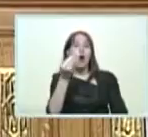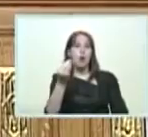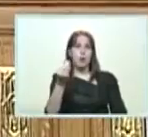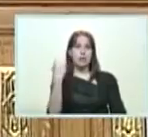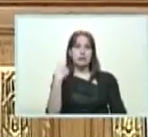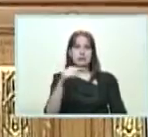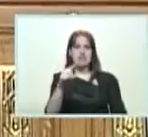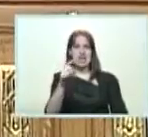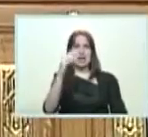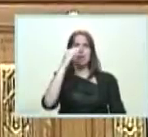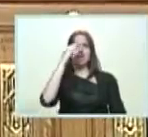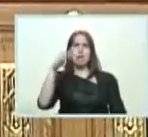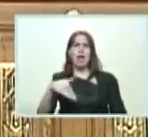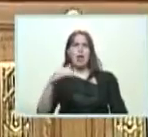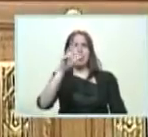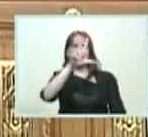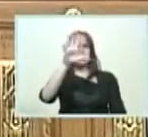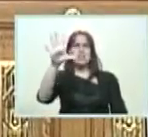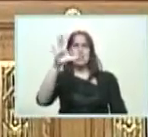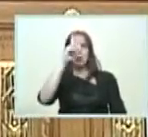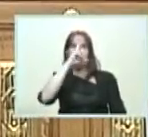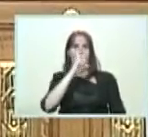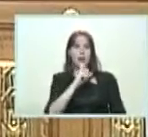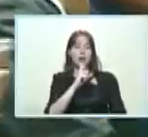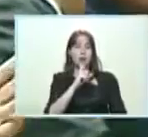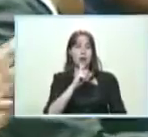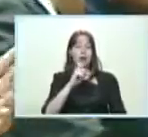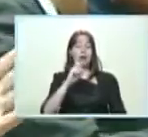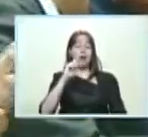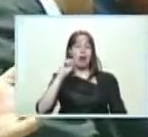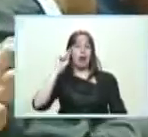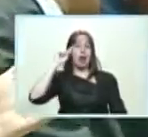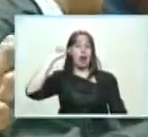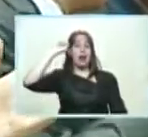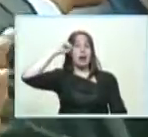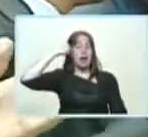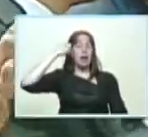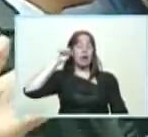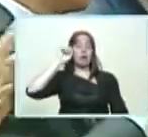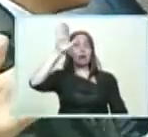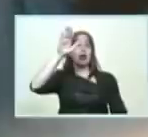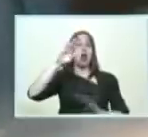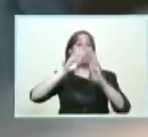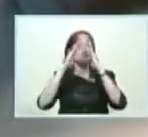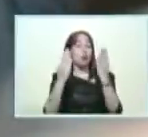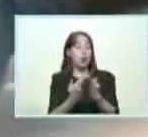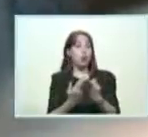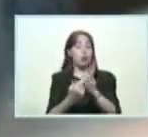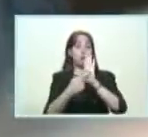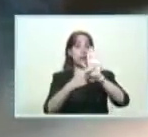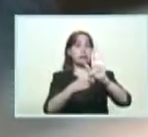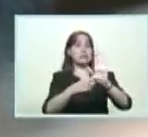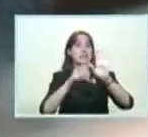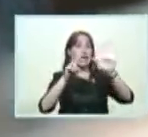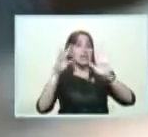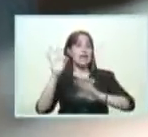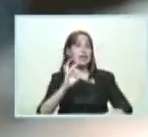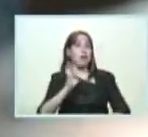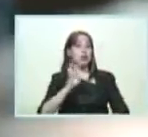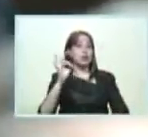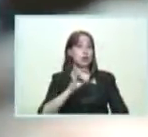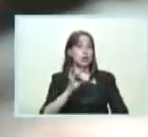tienen menos de 35 años, récord en el mundo. Esto no se ve en ningún lugar del mundo, 70%.